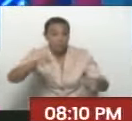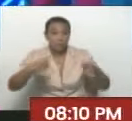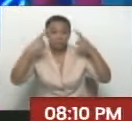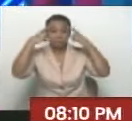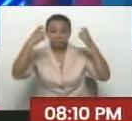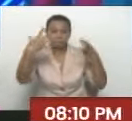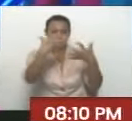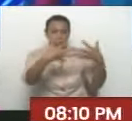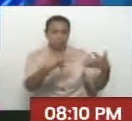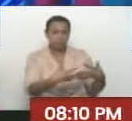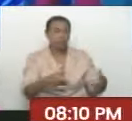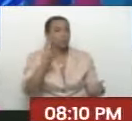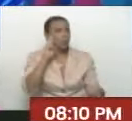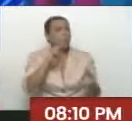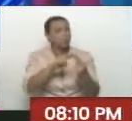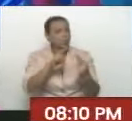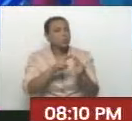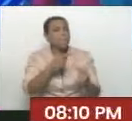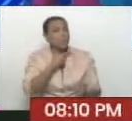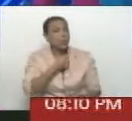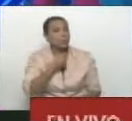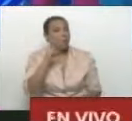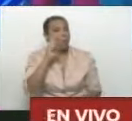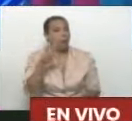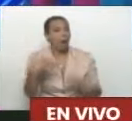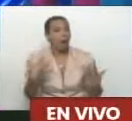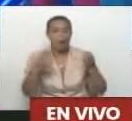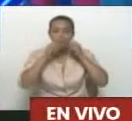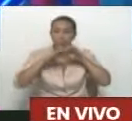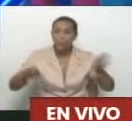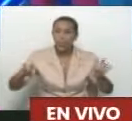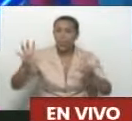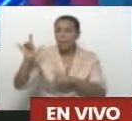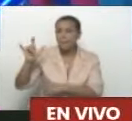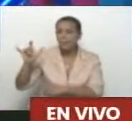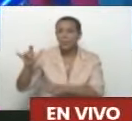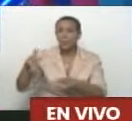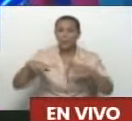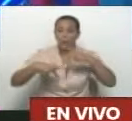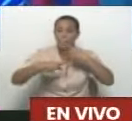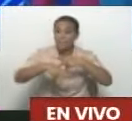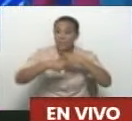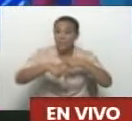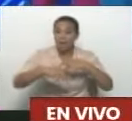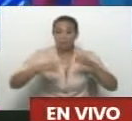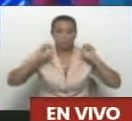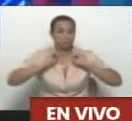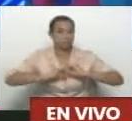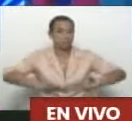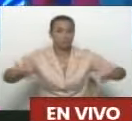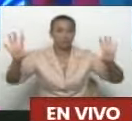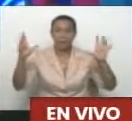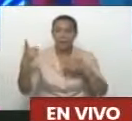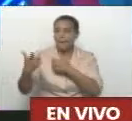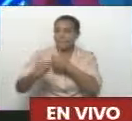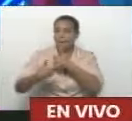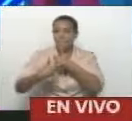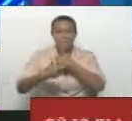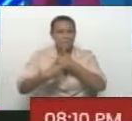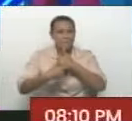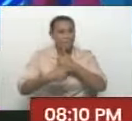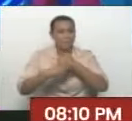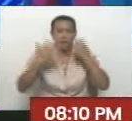yo conocí el video, me gustó bastante y dije, voy a sacarlo en mis redes. Y corrió fuerte, está corriendo